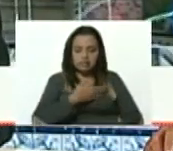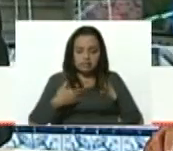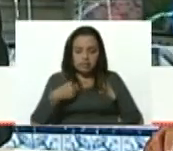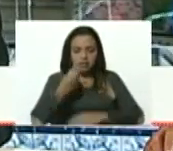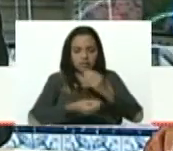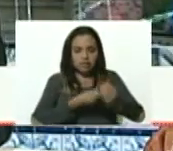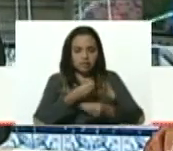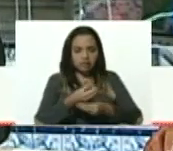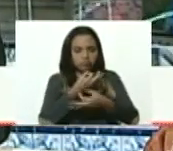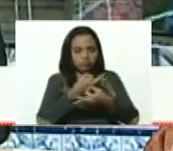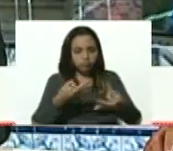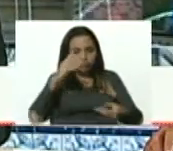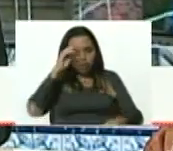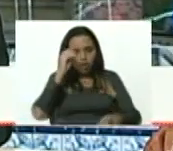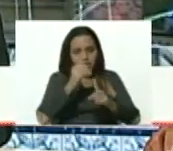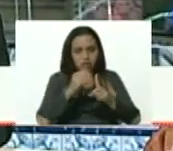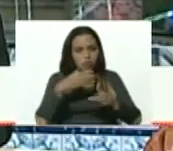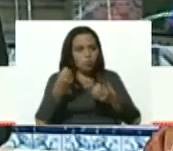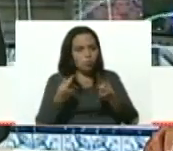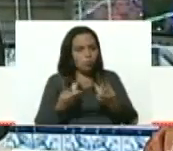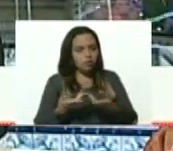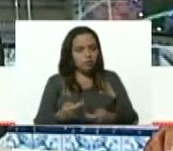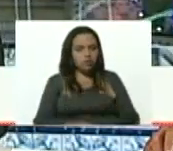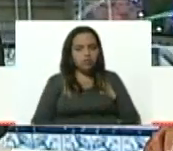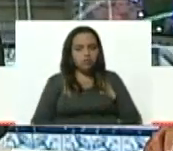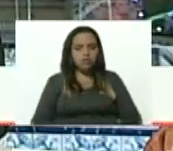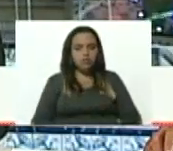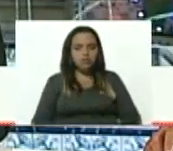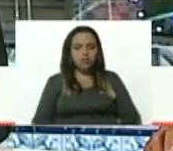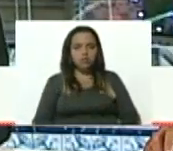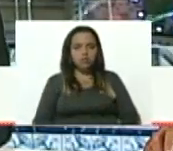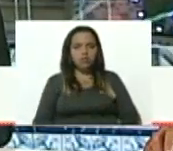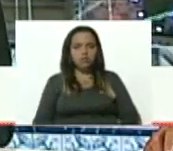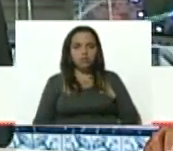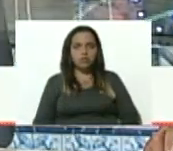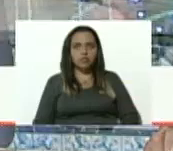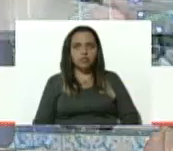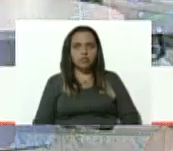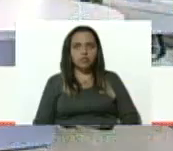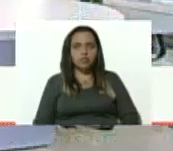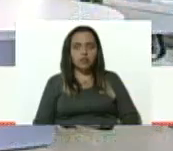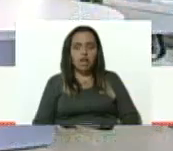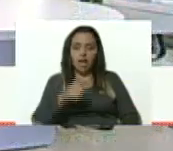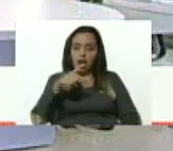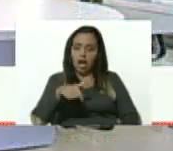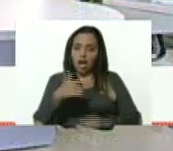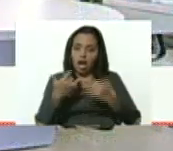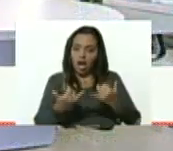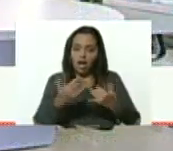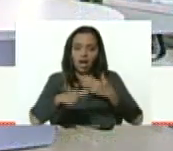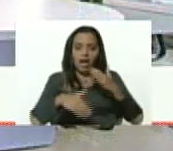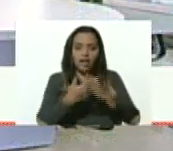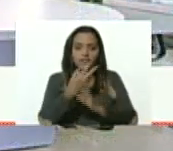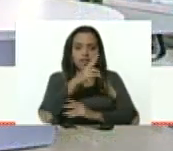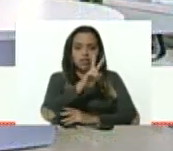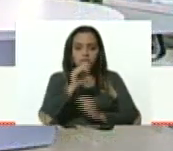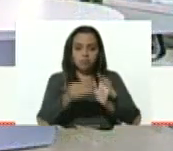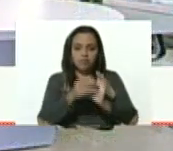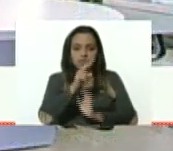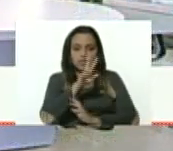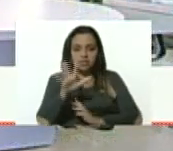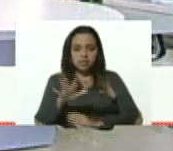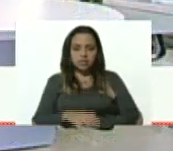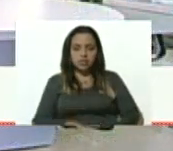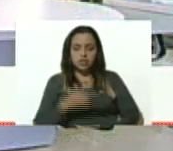bien la meta verdadera de aquí al 2025. Yo había hablado de